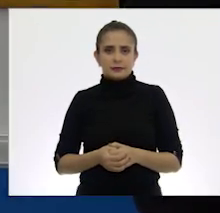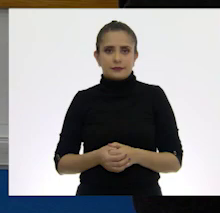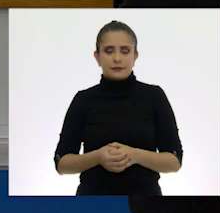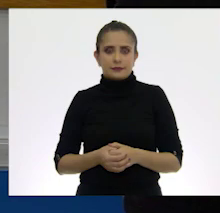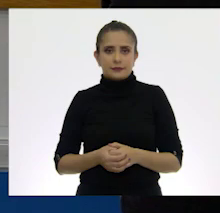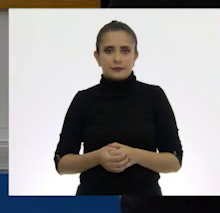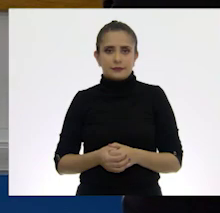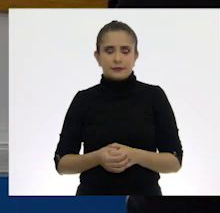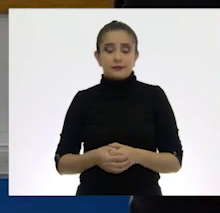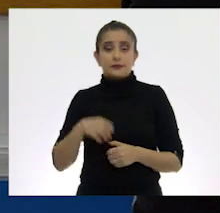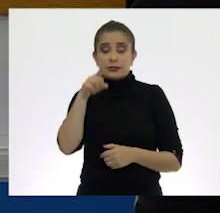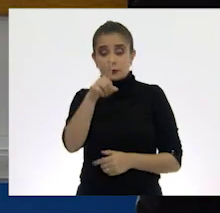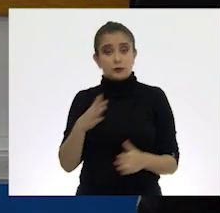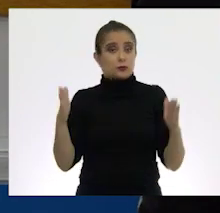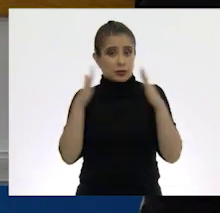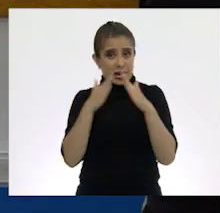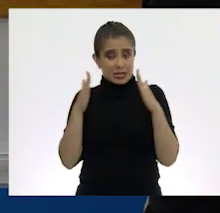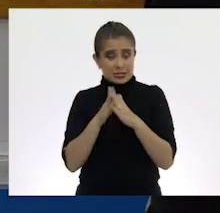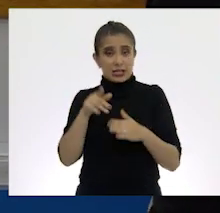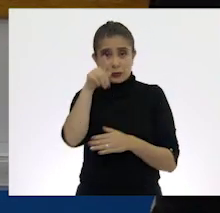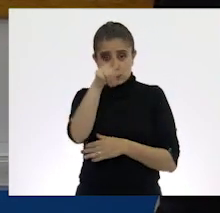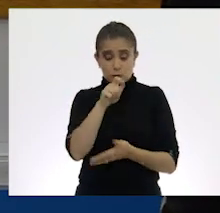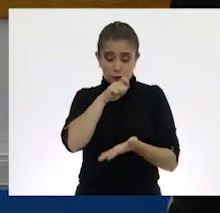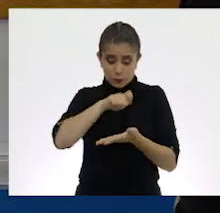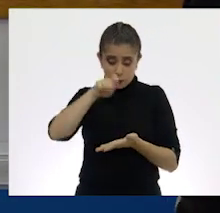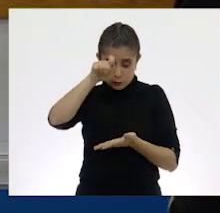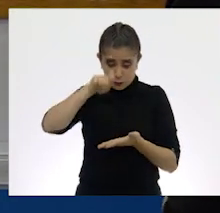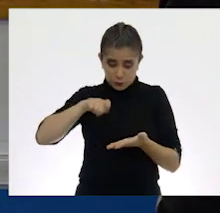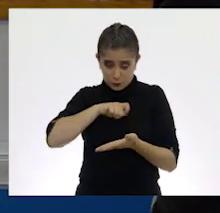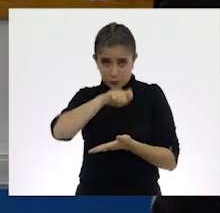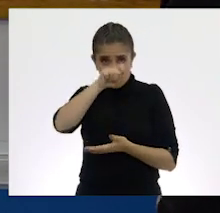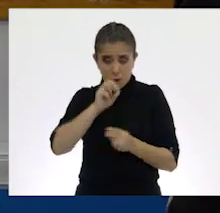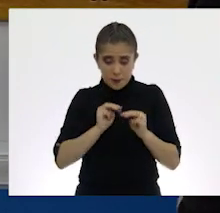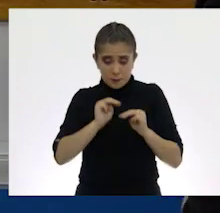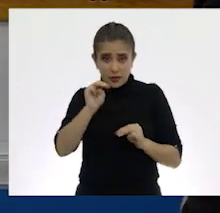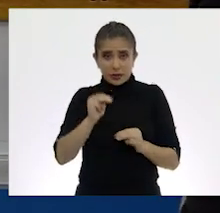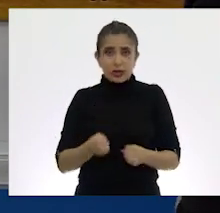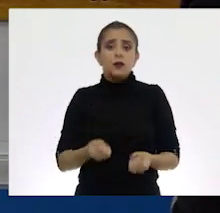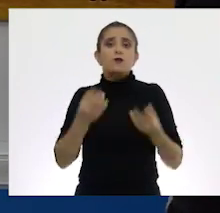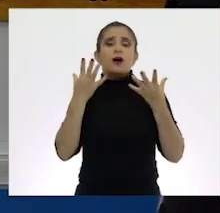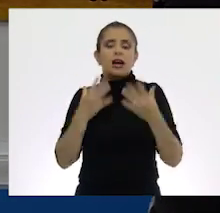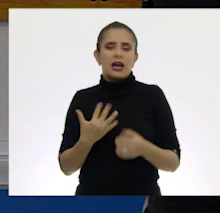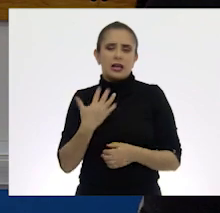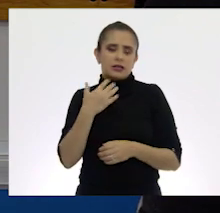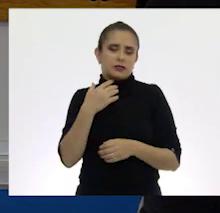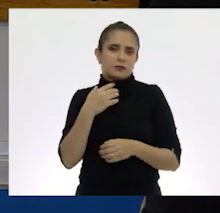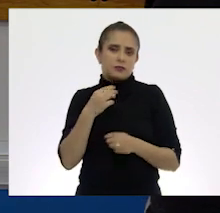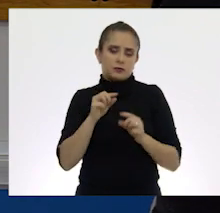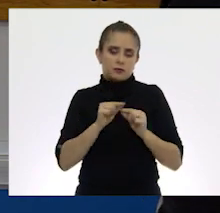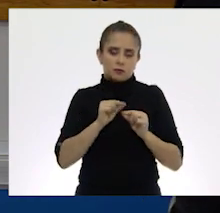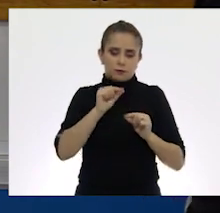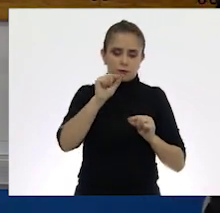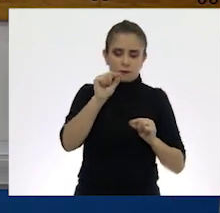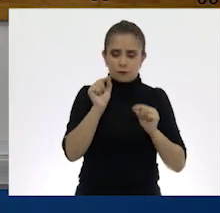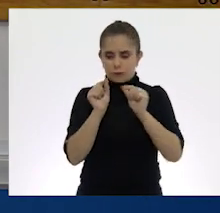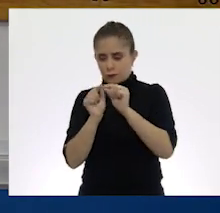En casa nuestros niños tendrán que trazar una línea, como que no se deja, pero ahí va, Ahí ¿verdad? está.